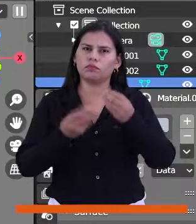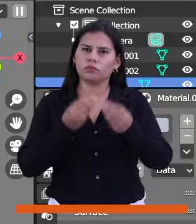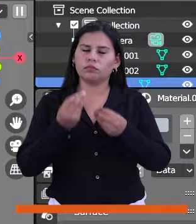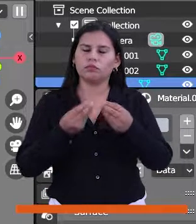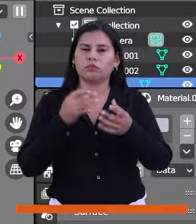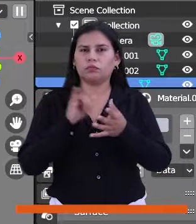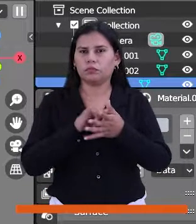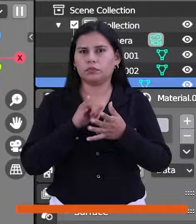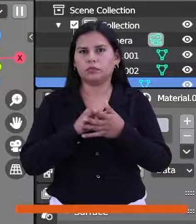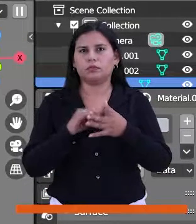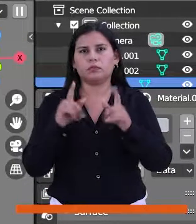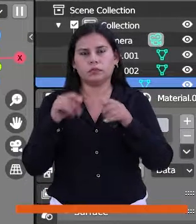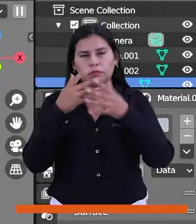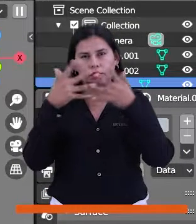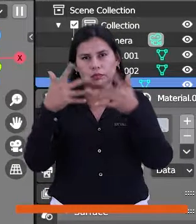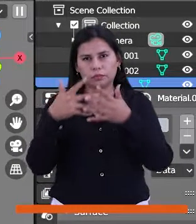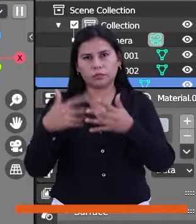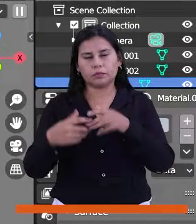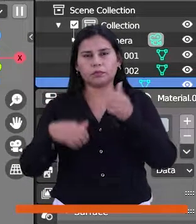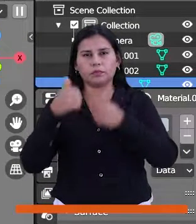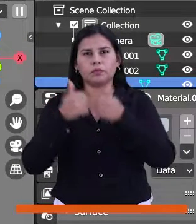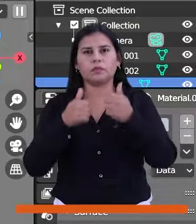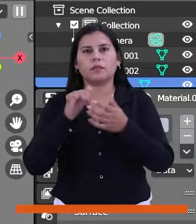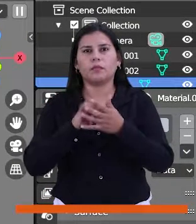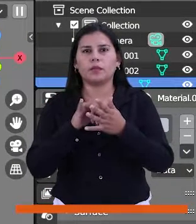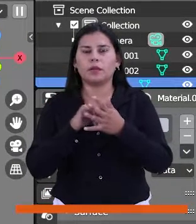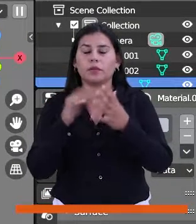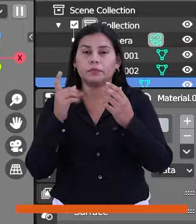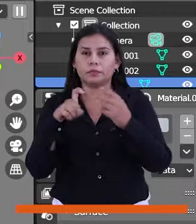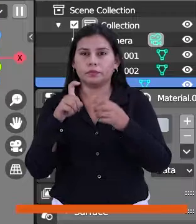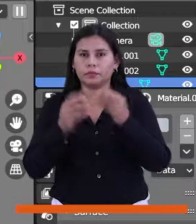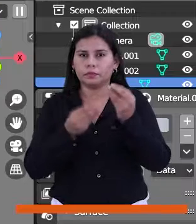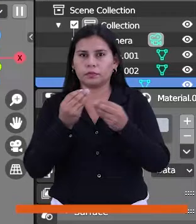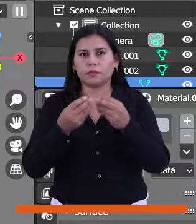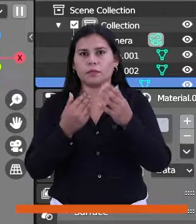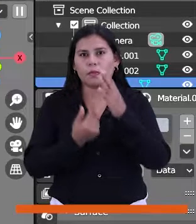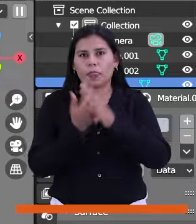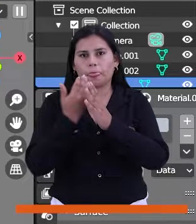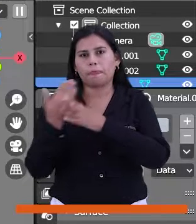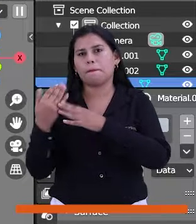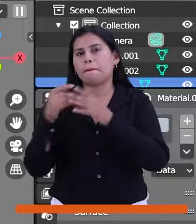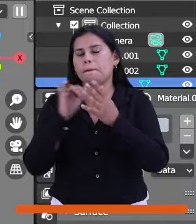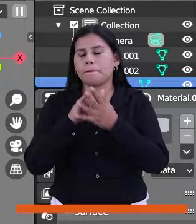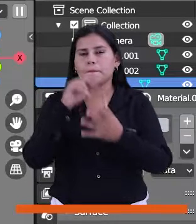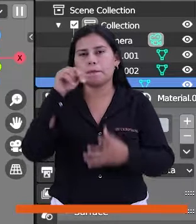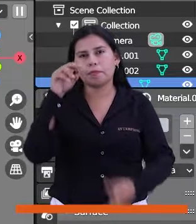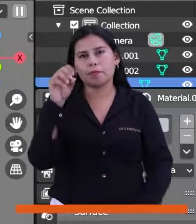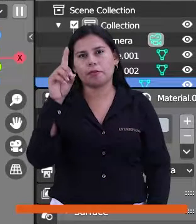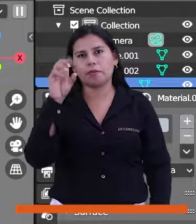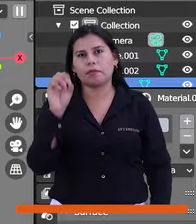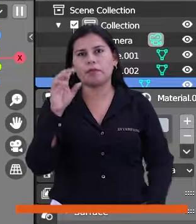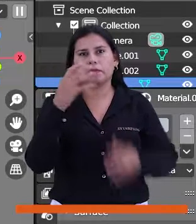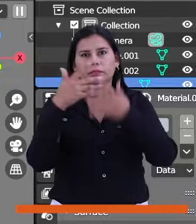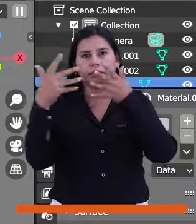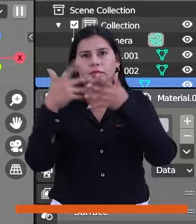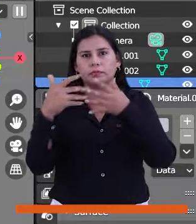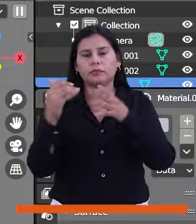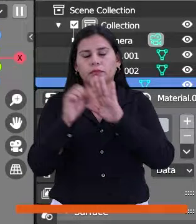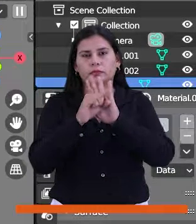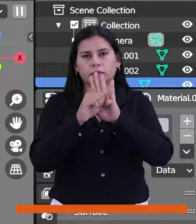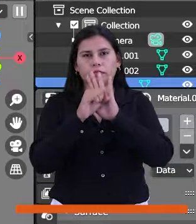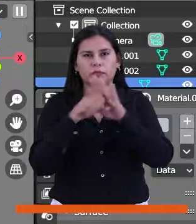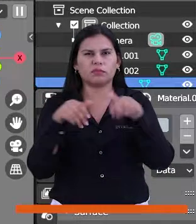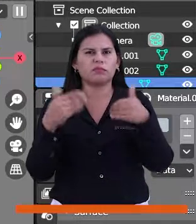hacer? Vamos a aplicarle una textura. Para aplicar una textura vamos a crear un nuevo nodo, y es el nodo de texturas de